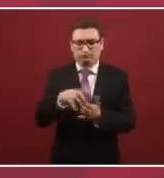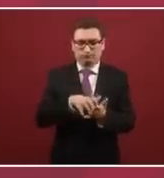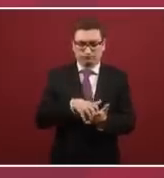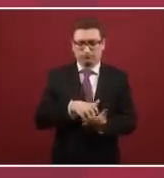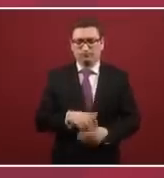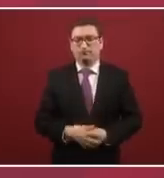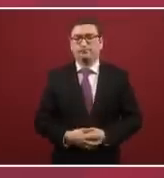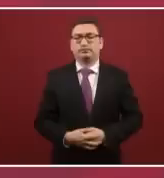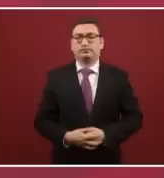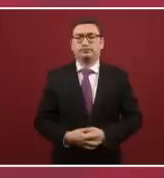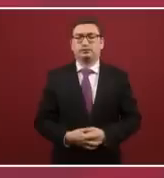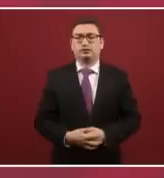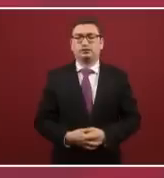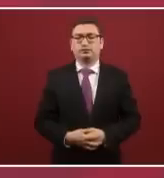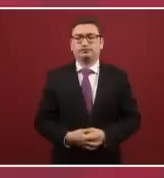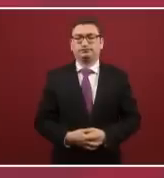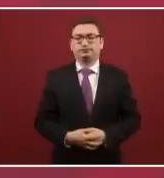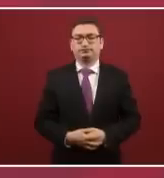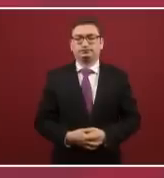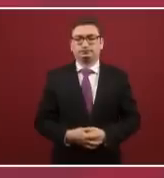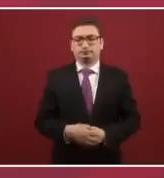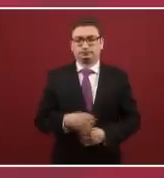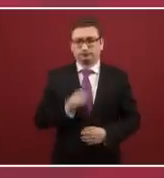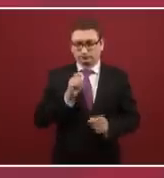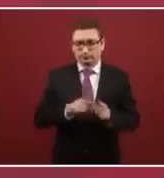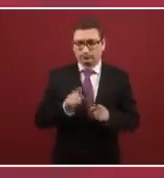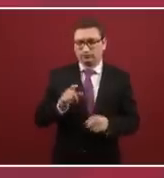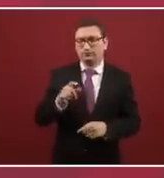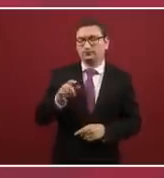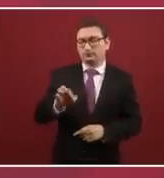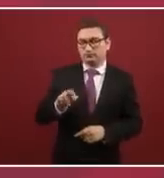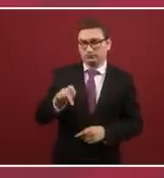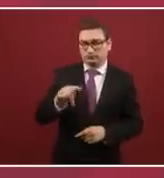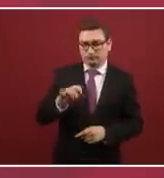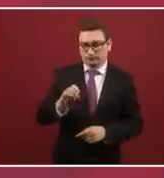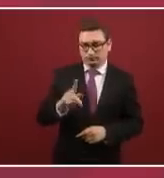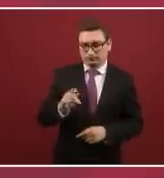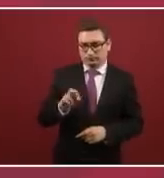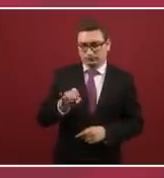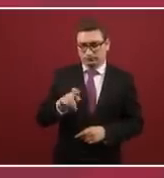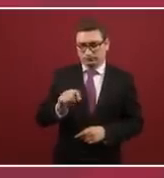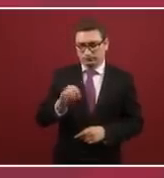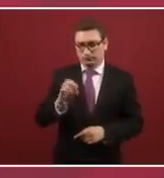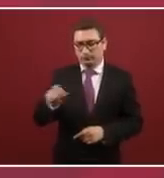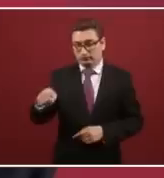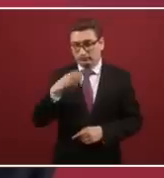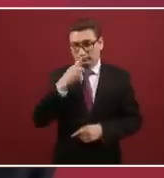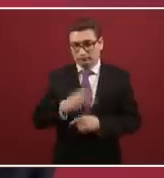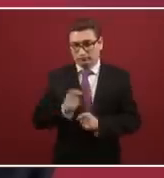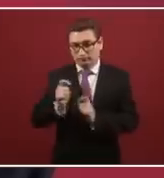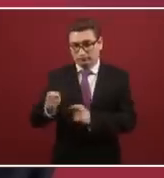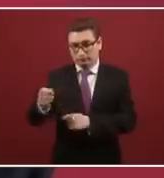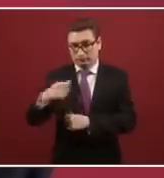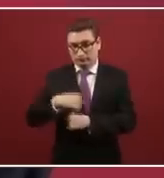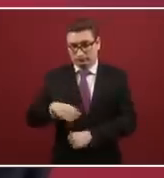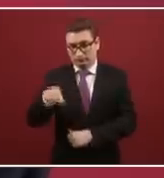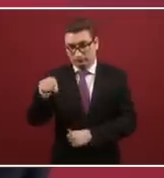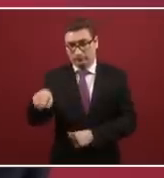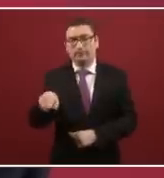Y le voy a pedir a Ernesto Prieto, que es el encargado, que